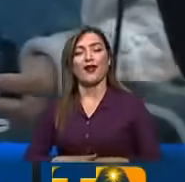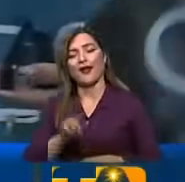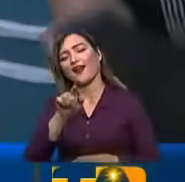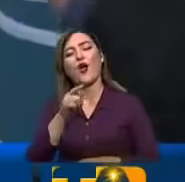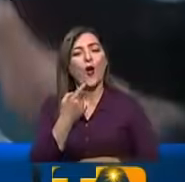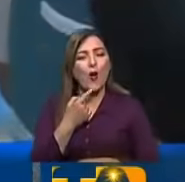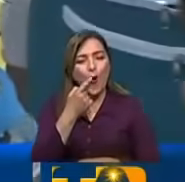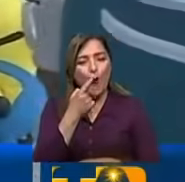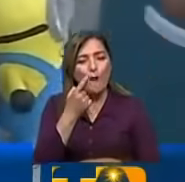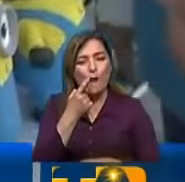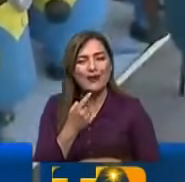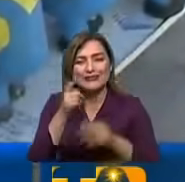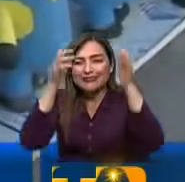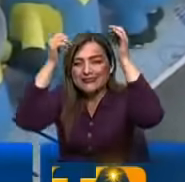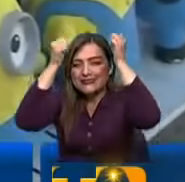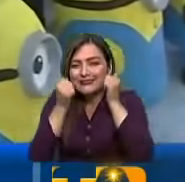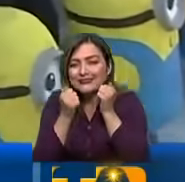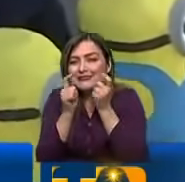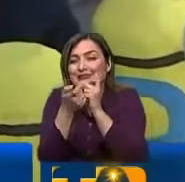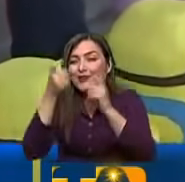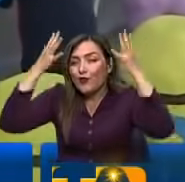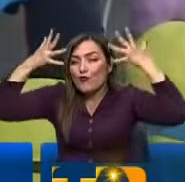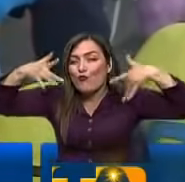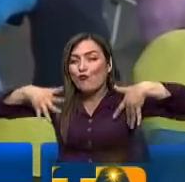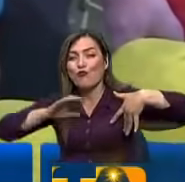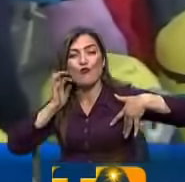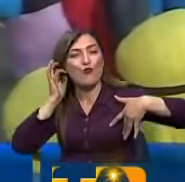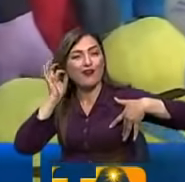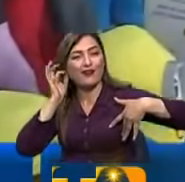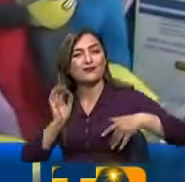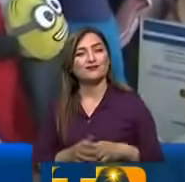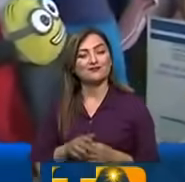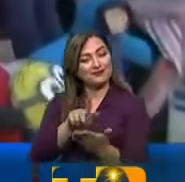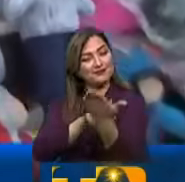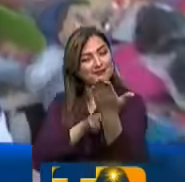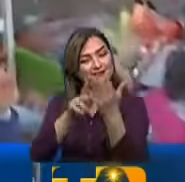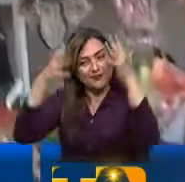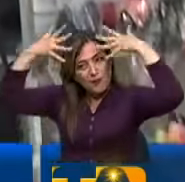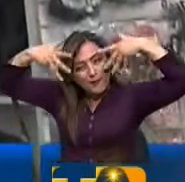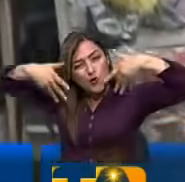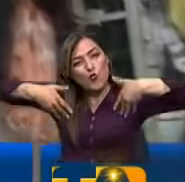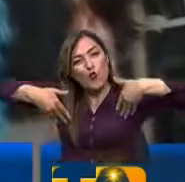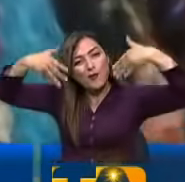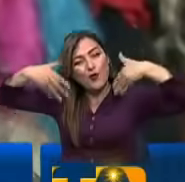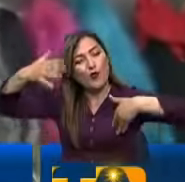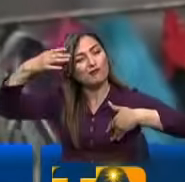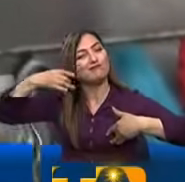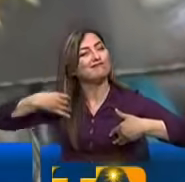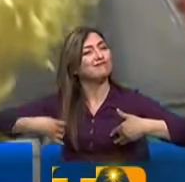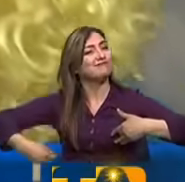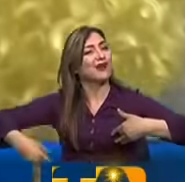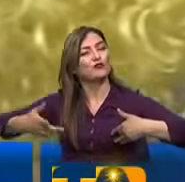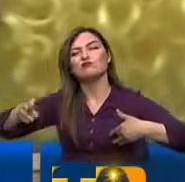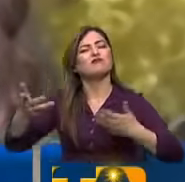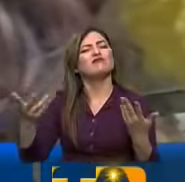en los semáforos a hacer bromas y a pedir un poco de dinero. Cuéntenos, las pelucas para las viudas que nos están viendo